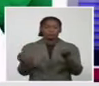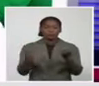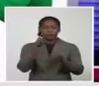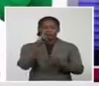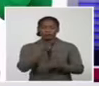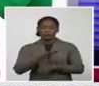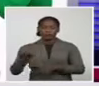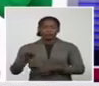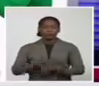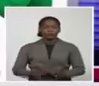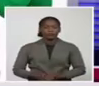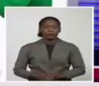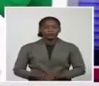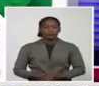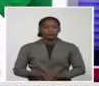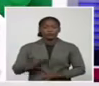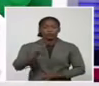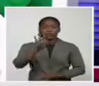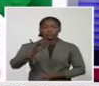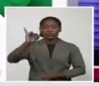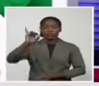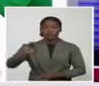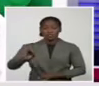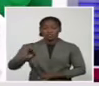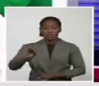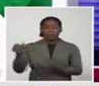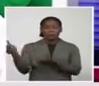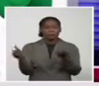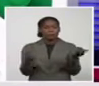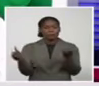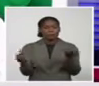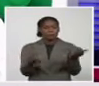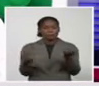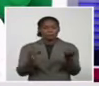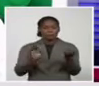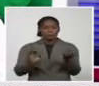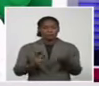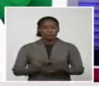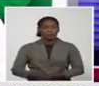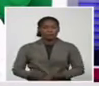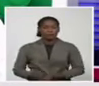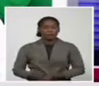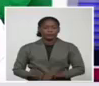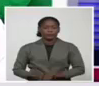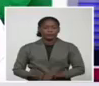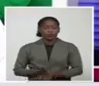460 son lactantes. Activos en el día de ayer,